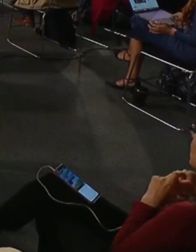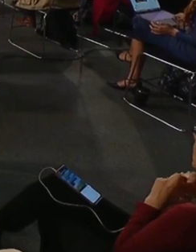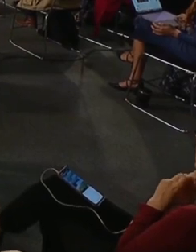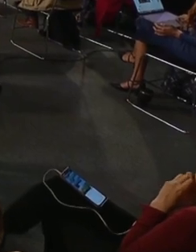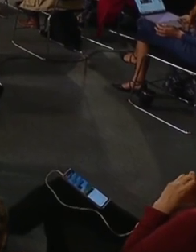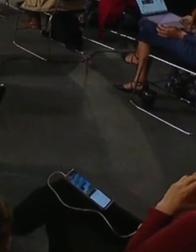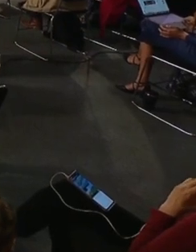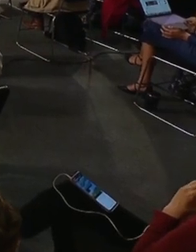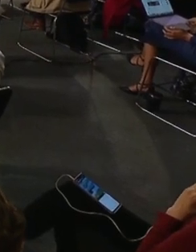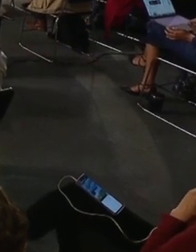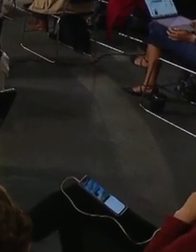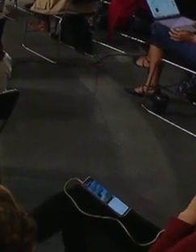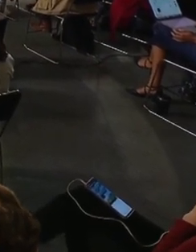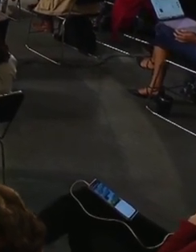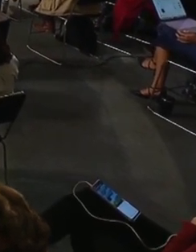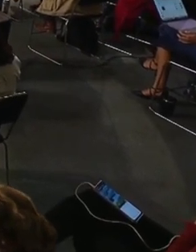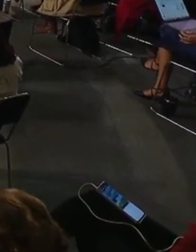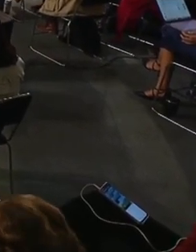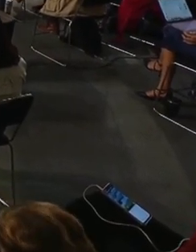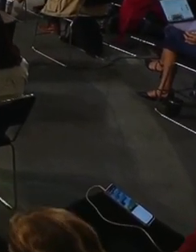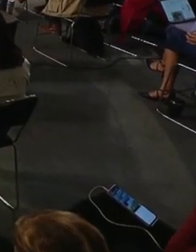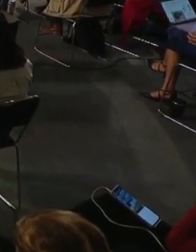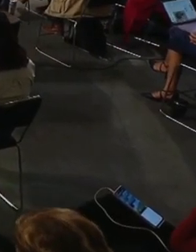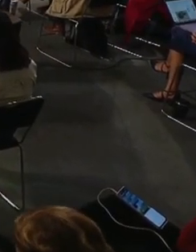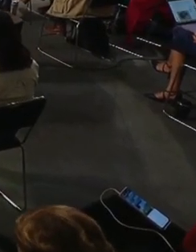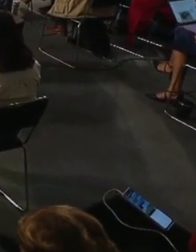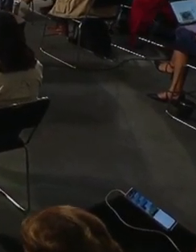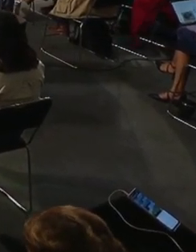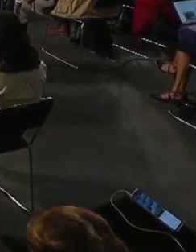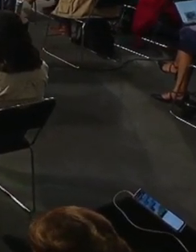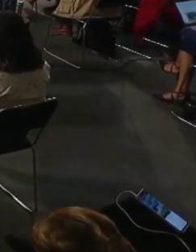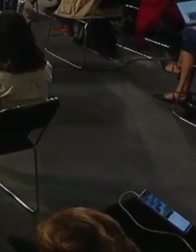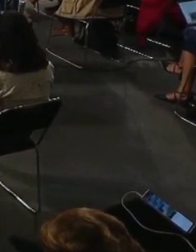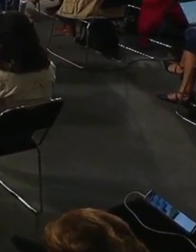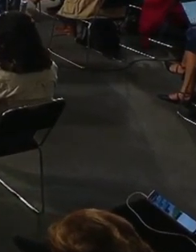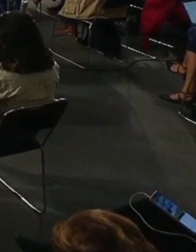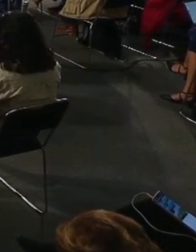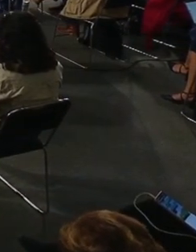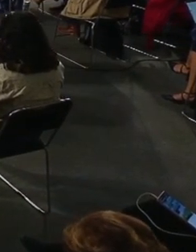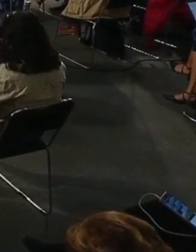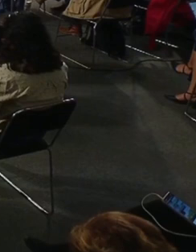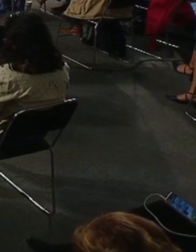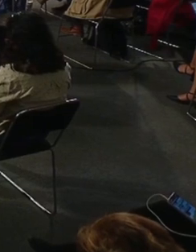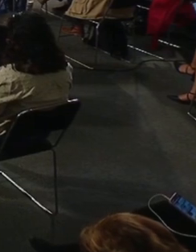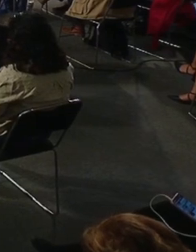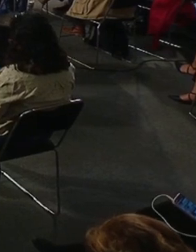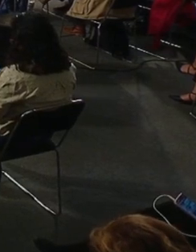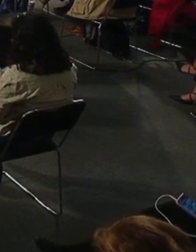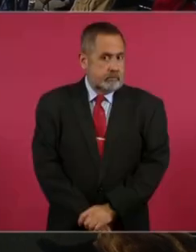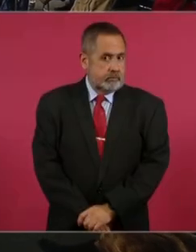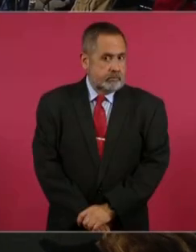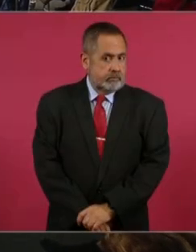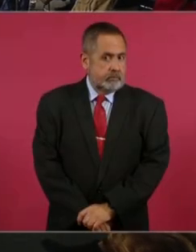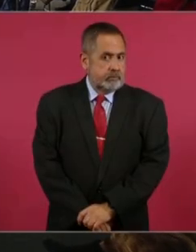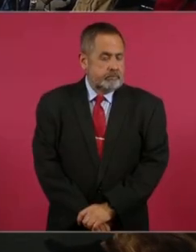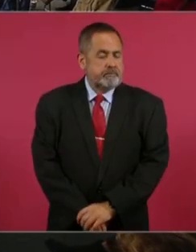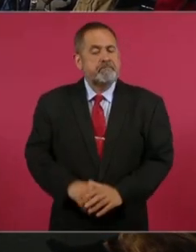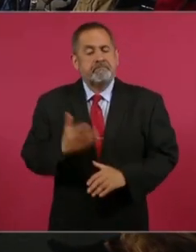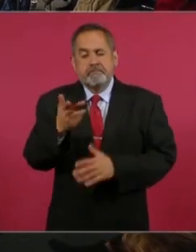bien, presidente. Bueno, para finalizar nada más, reiteramos la solicitud de información sobre las clínicas federales